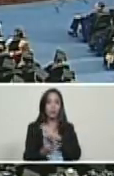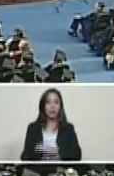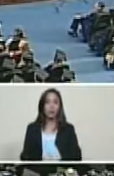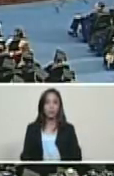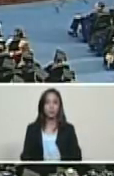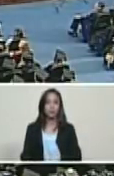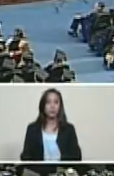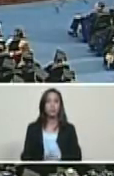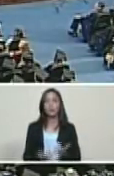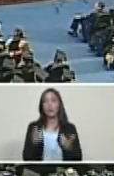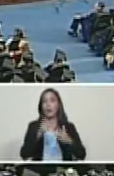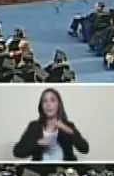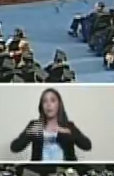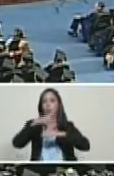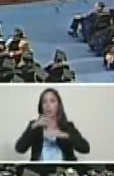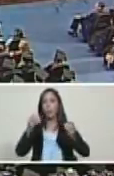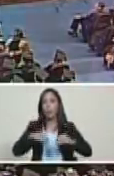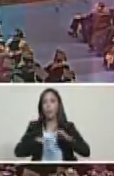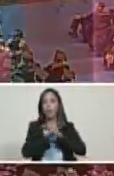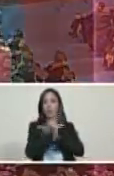posgrado está en formación